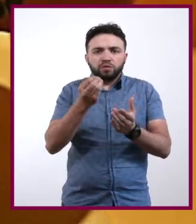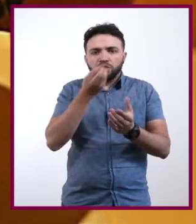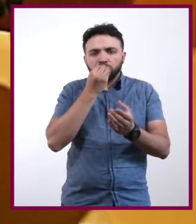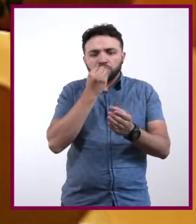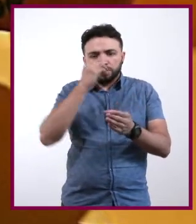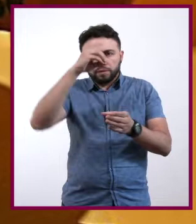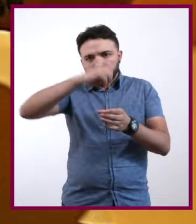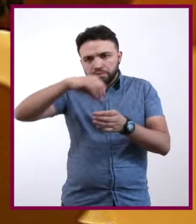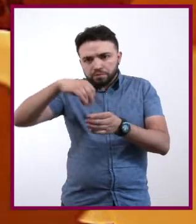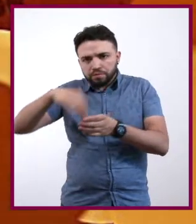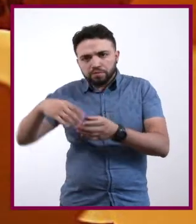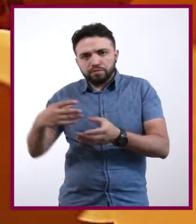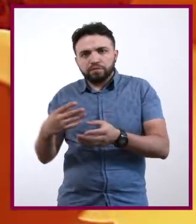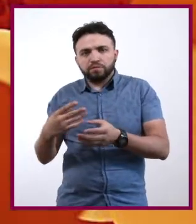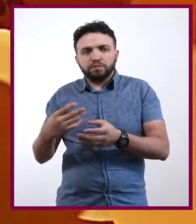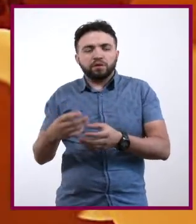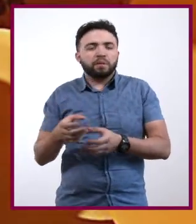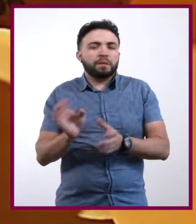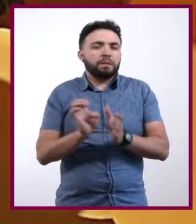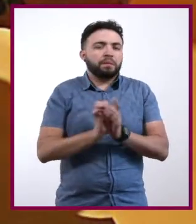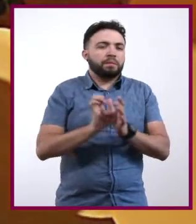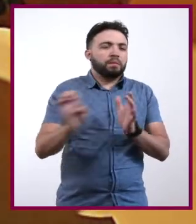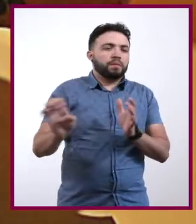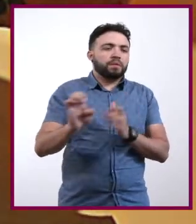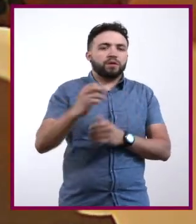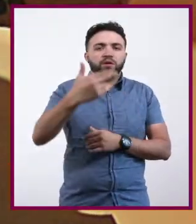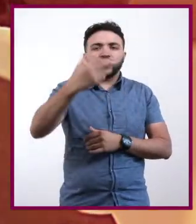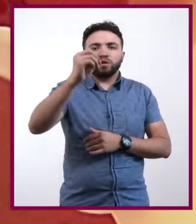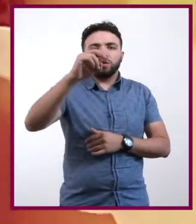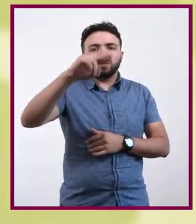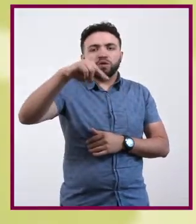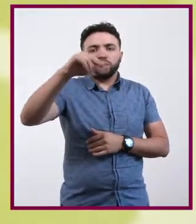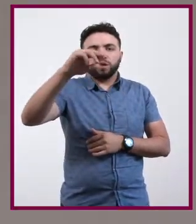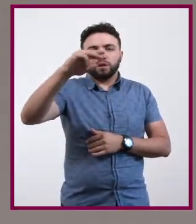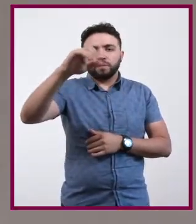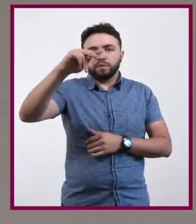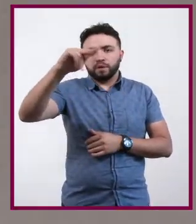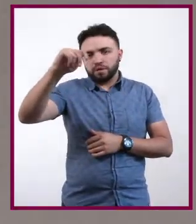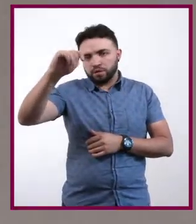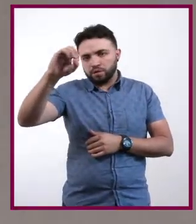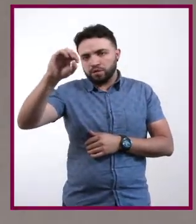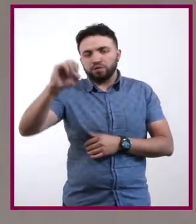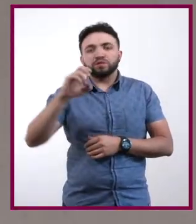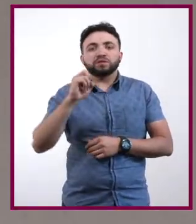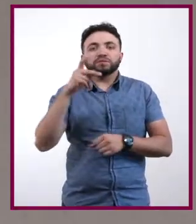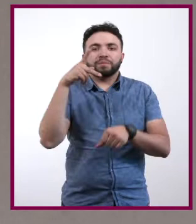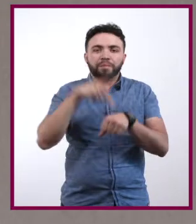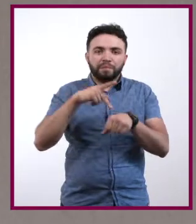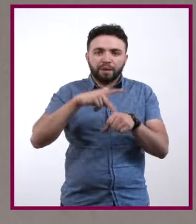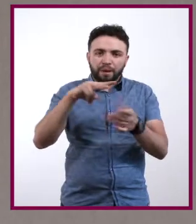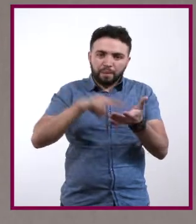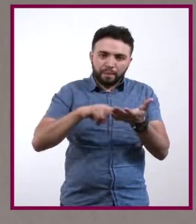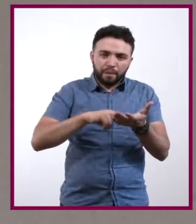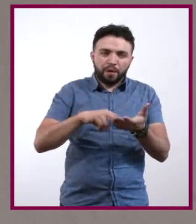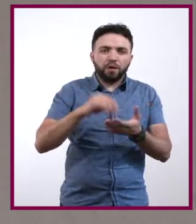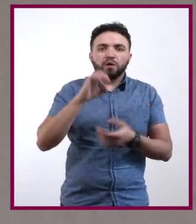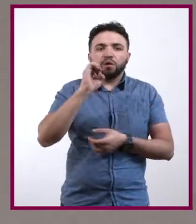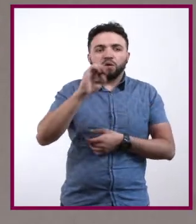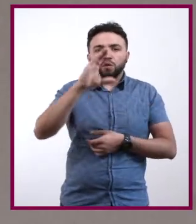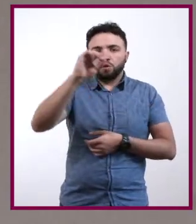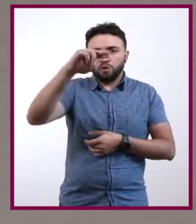comida, por ejemplo, ornamentos, tanto de piedra verde como de